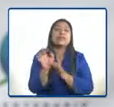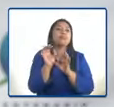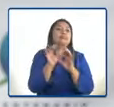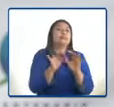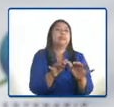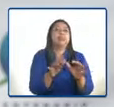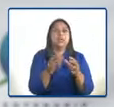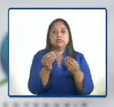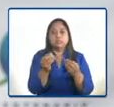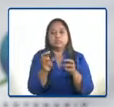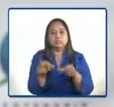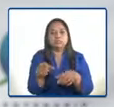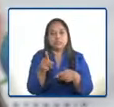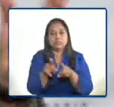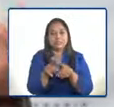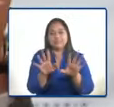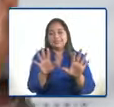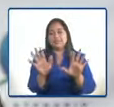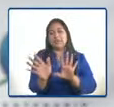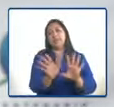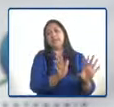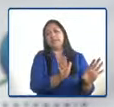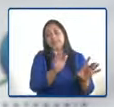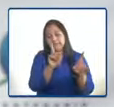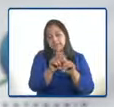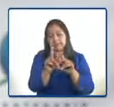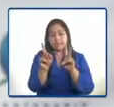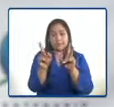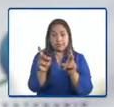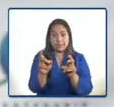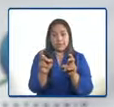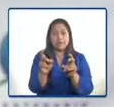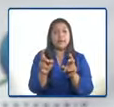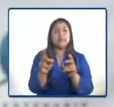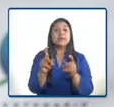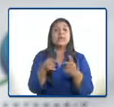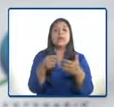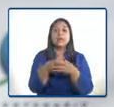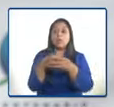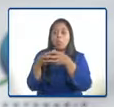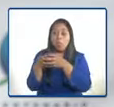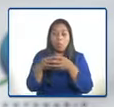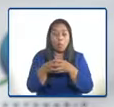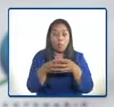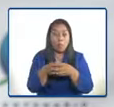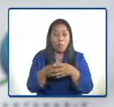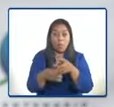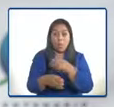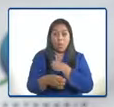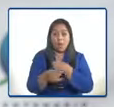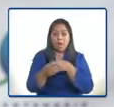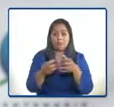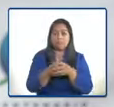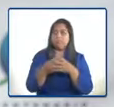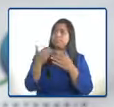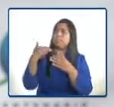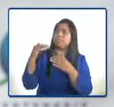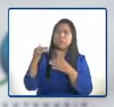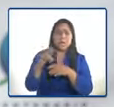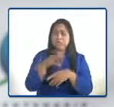esté junto a nosotros. Ahora, el tema que me decía de grupos que han querido salir, a todos los hemos